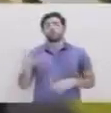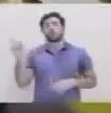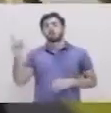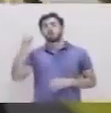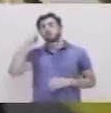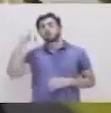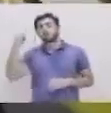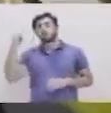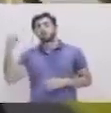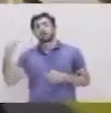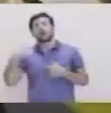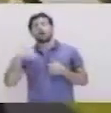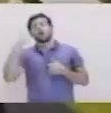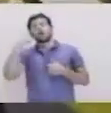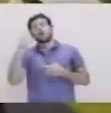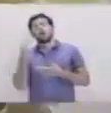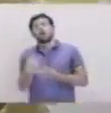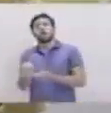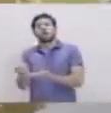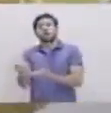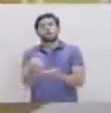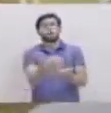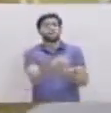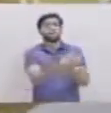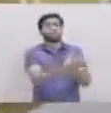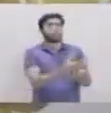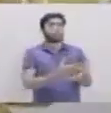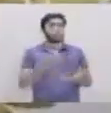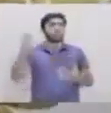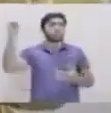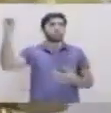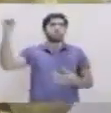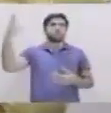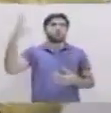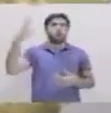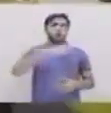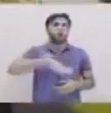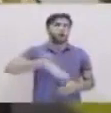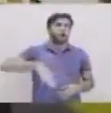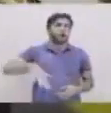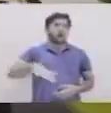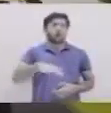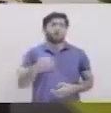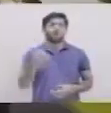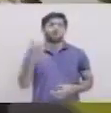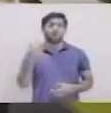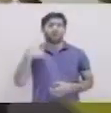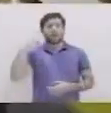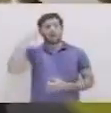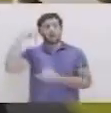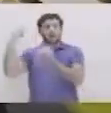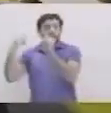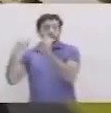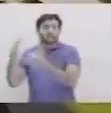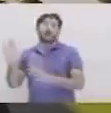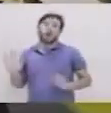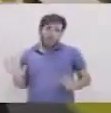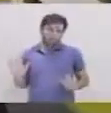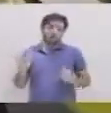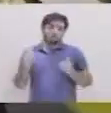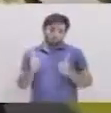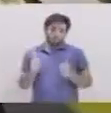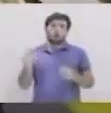¿Qué ves? Me imagino como que un campo, un día soleado, bien verde. Claro, claro. Alguien